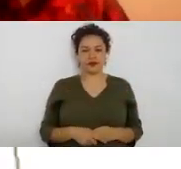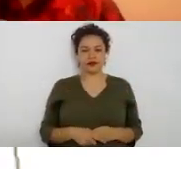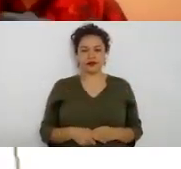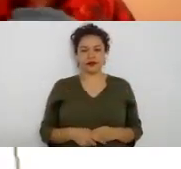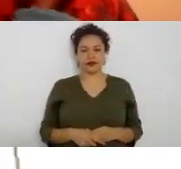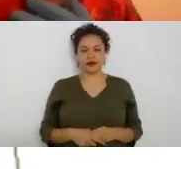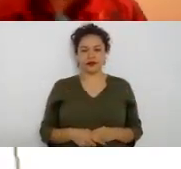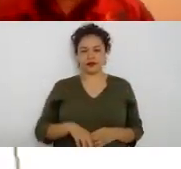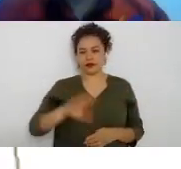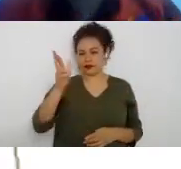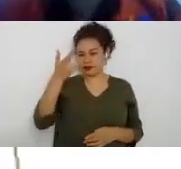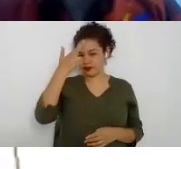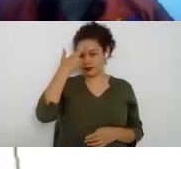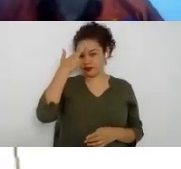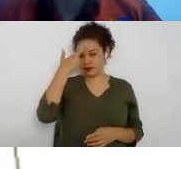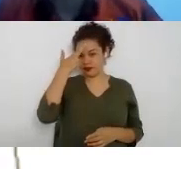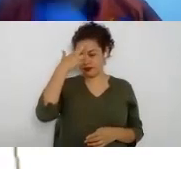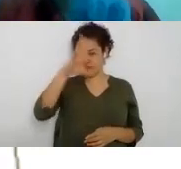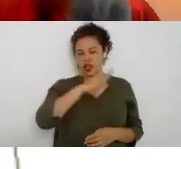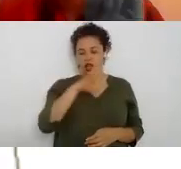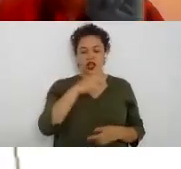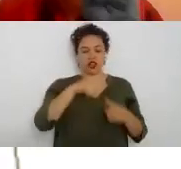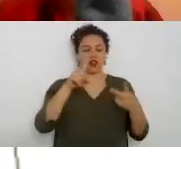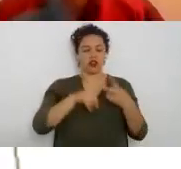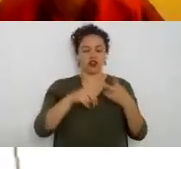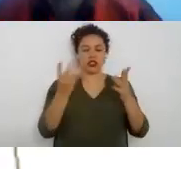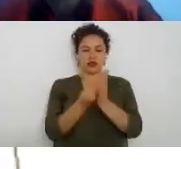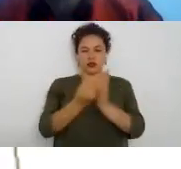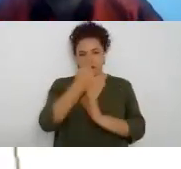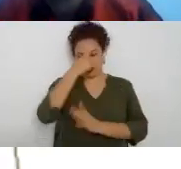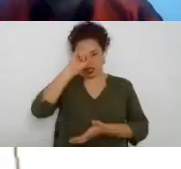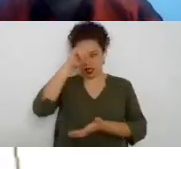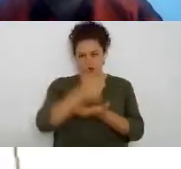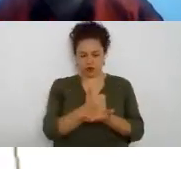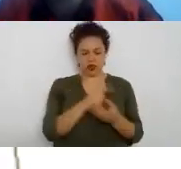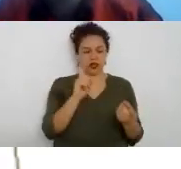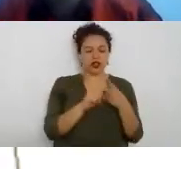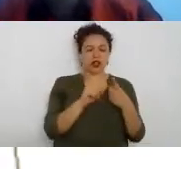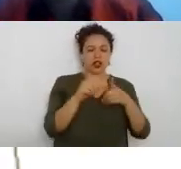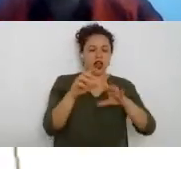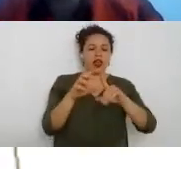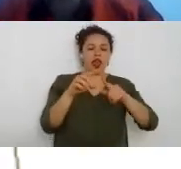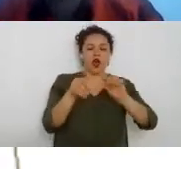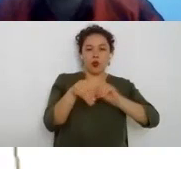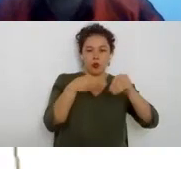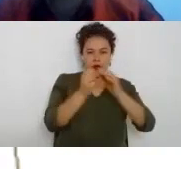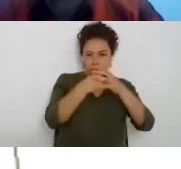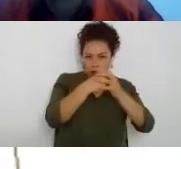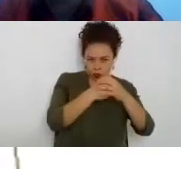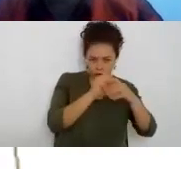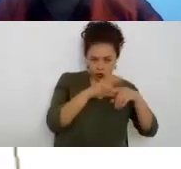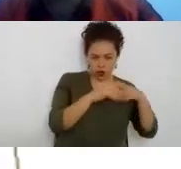Recordaremos que existen dos tipos de traumatismos. Unos dijimos que eran articulares y otros que eran